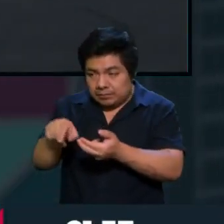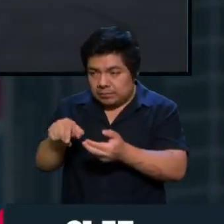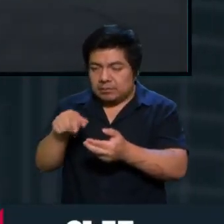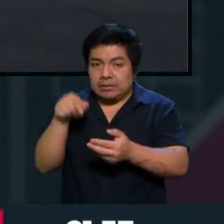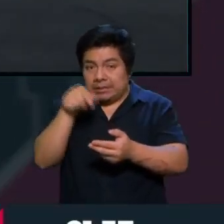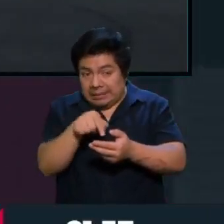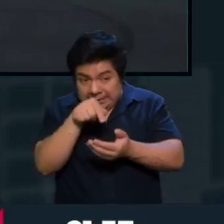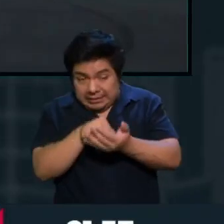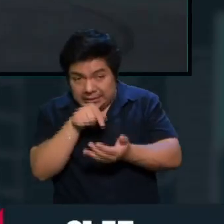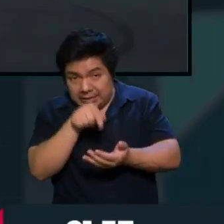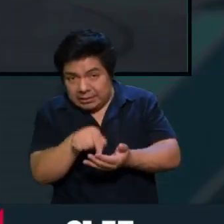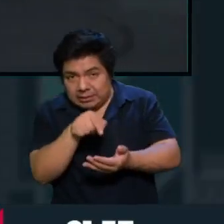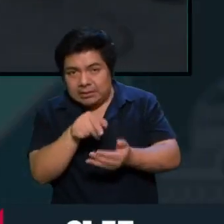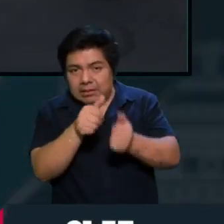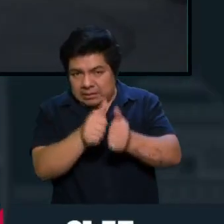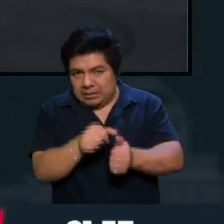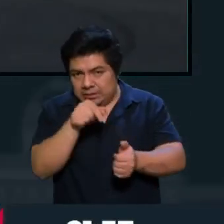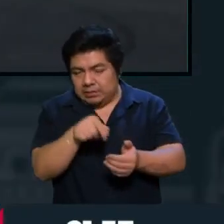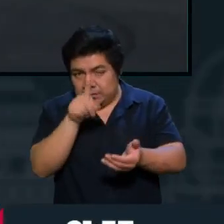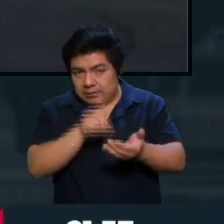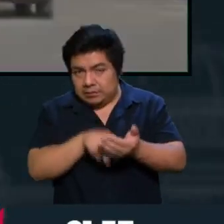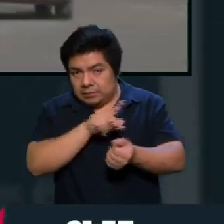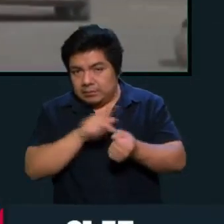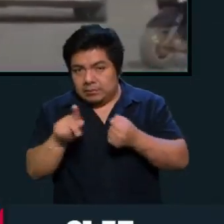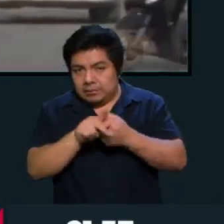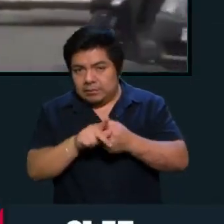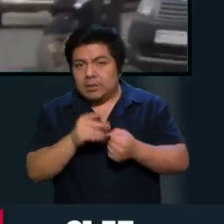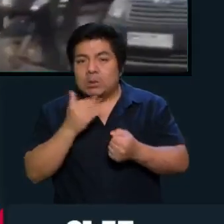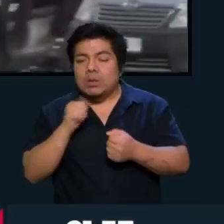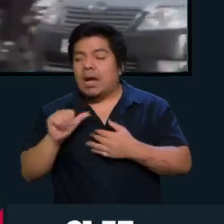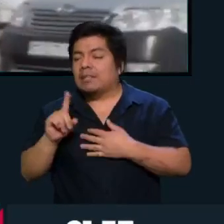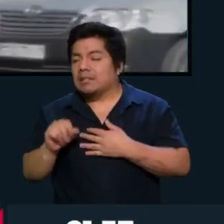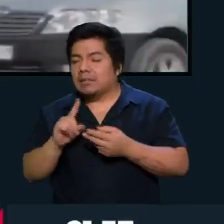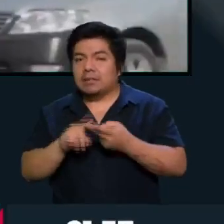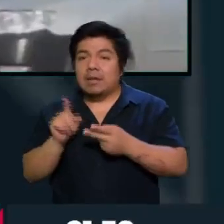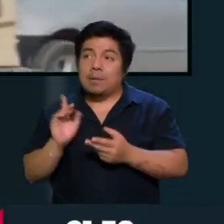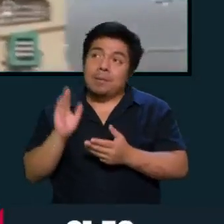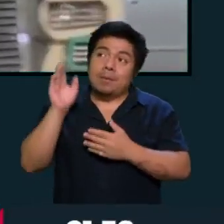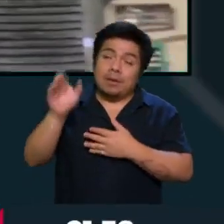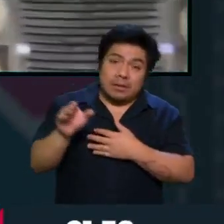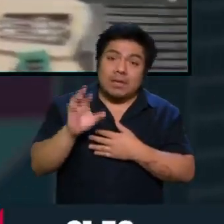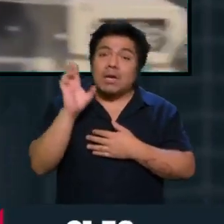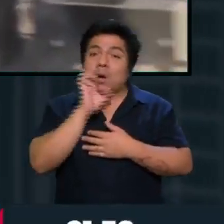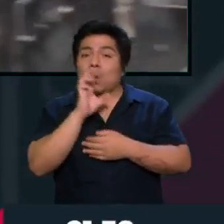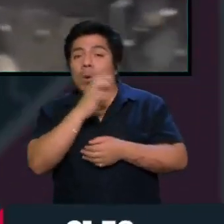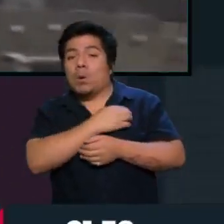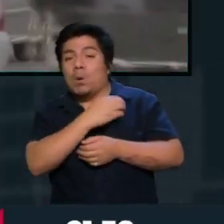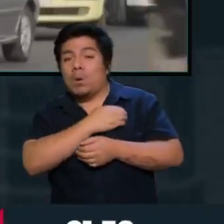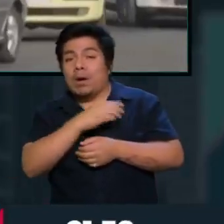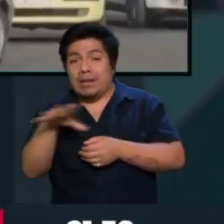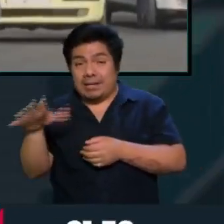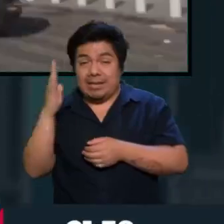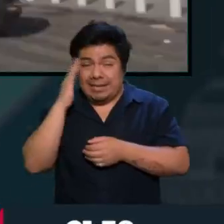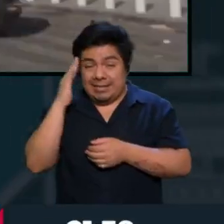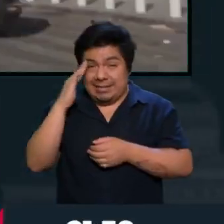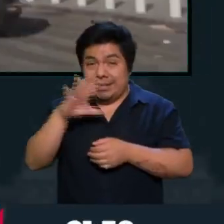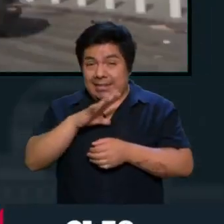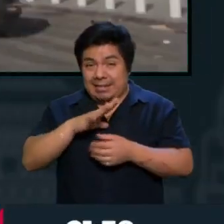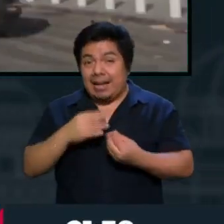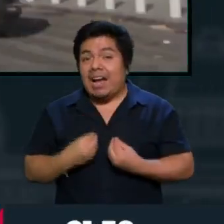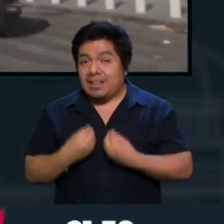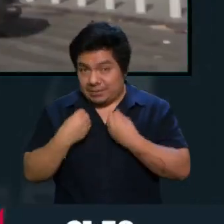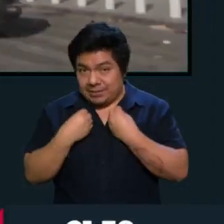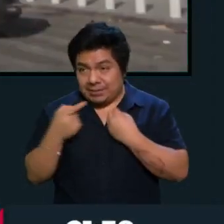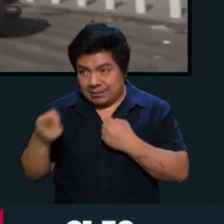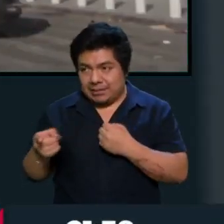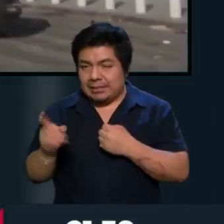local, querido Braulio, pues vemos que ya no está Al-Assad, pero está en Moscú, y siempre y cuando el líder tenga vida, pudiera organizar